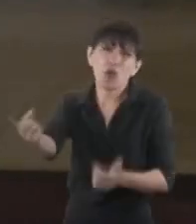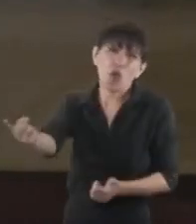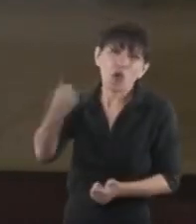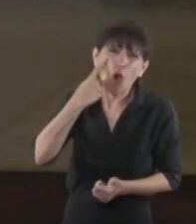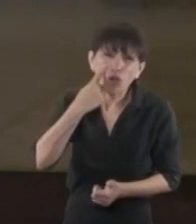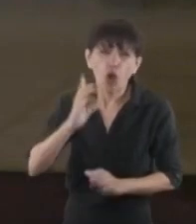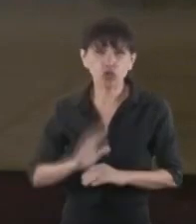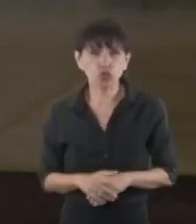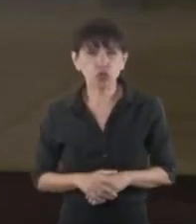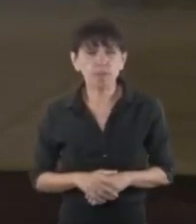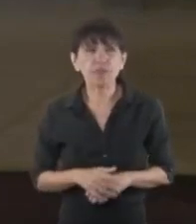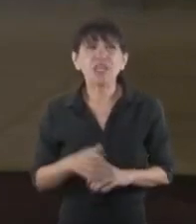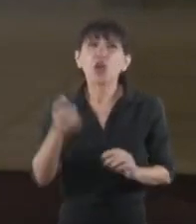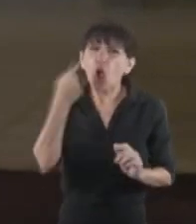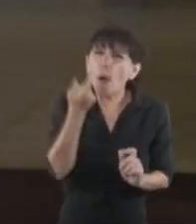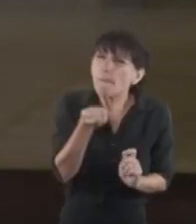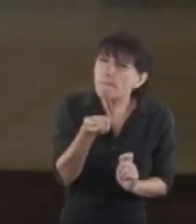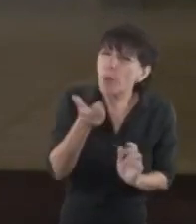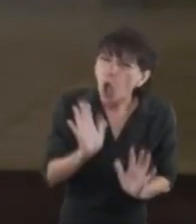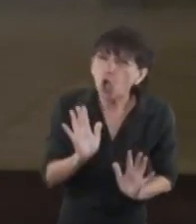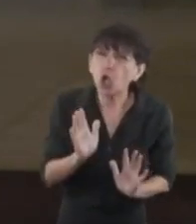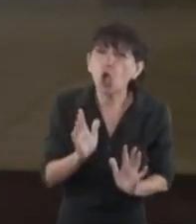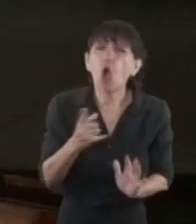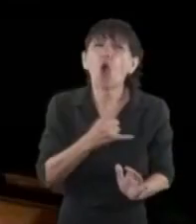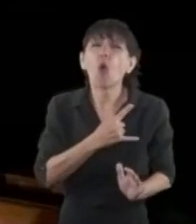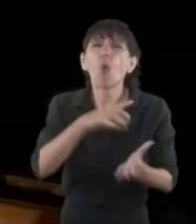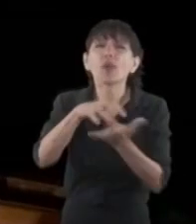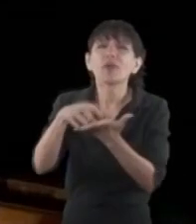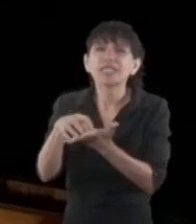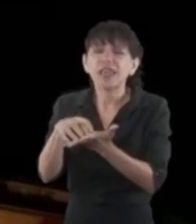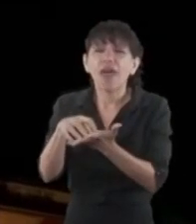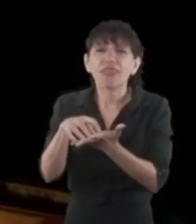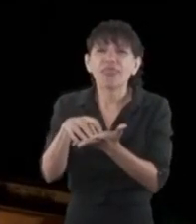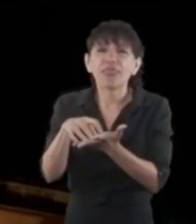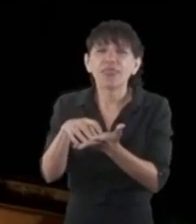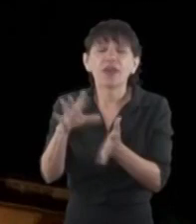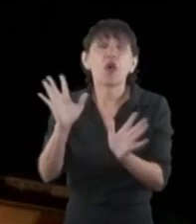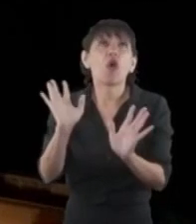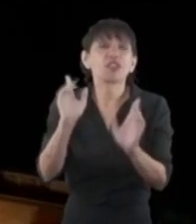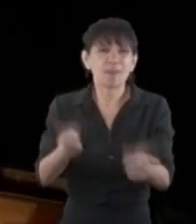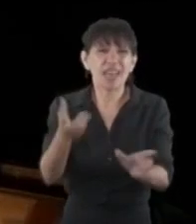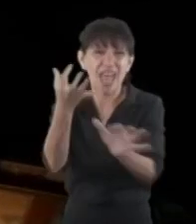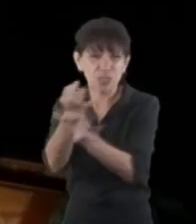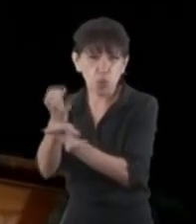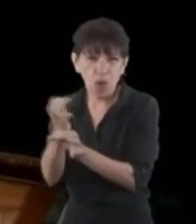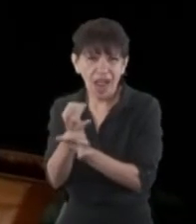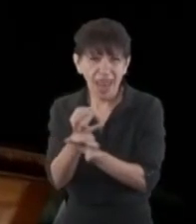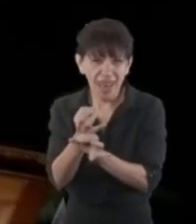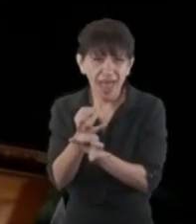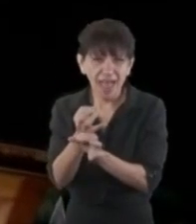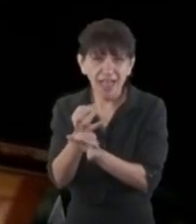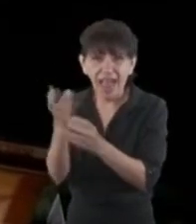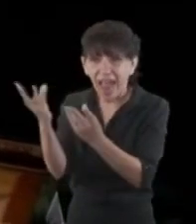muy poquitas universidades y muy poquitas colegios de la